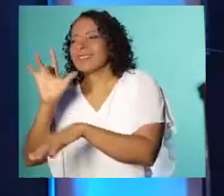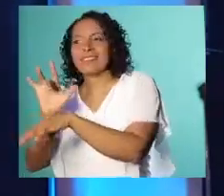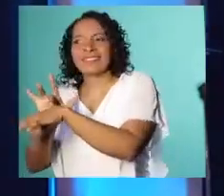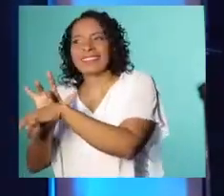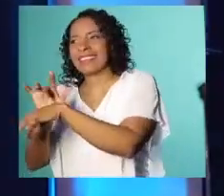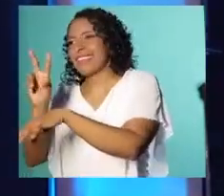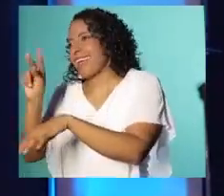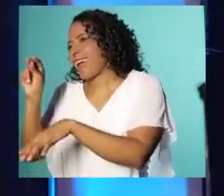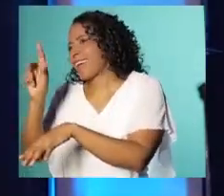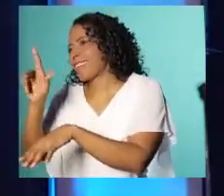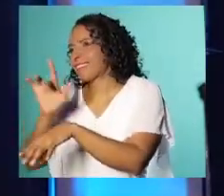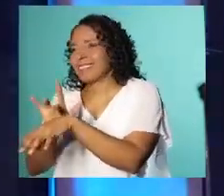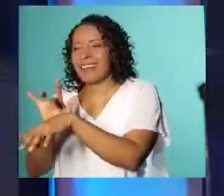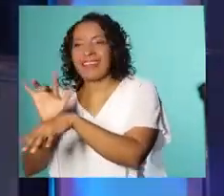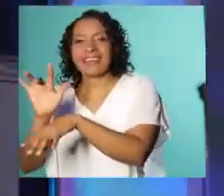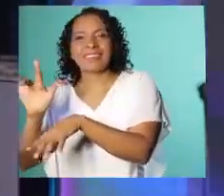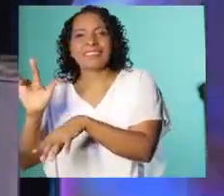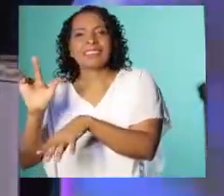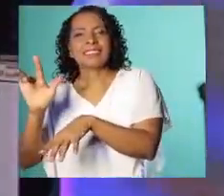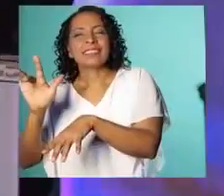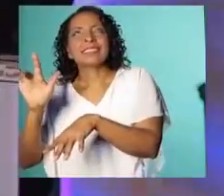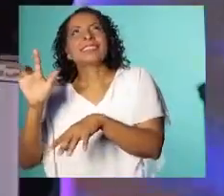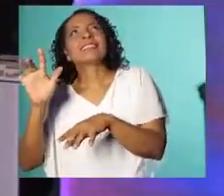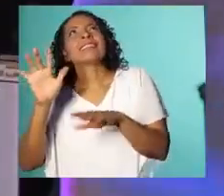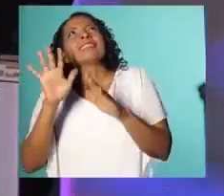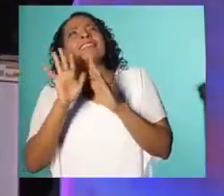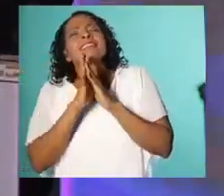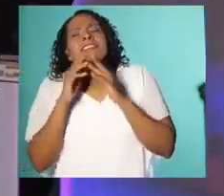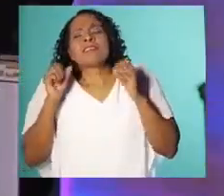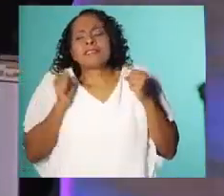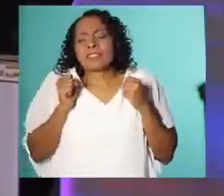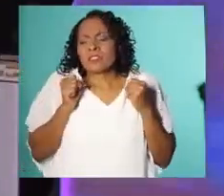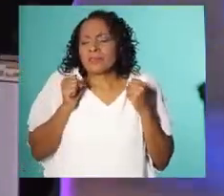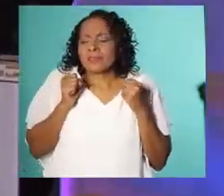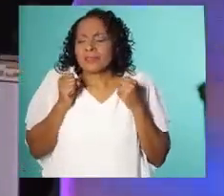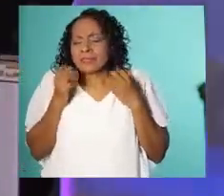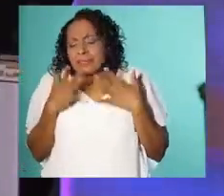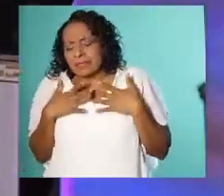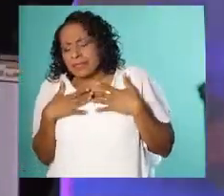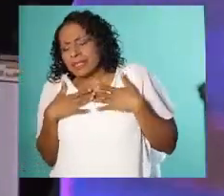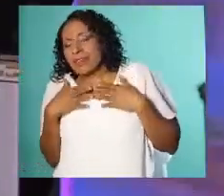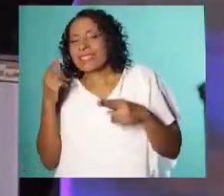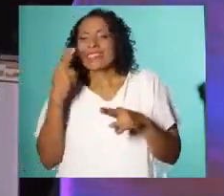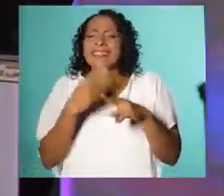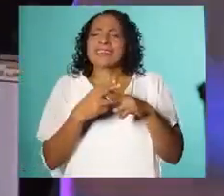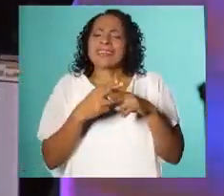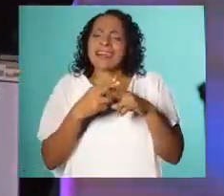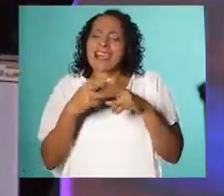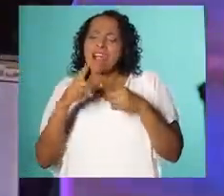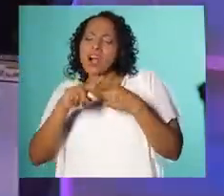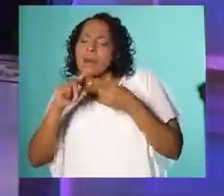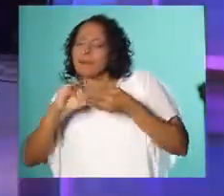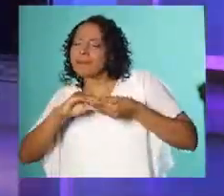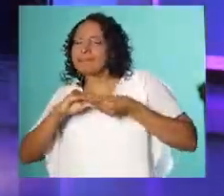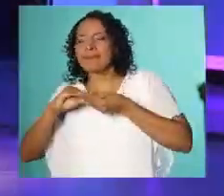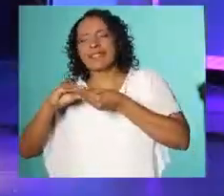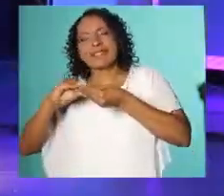Me dejas en el frío de lo que llamas amistad, no es más que vacío,